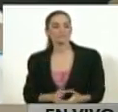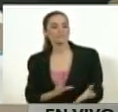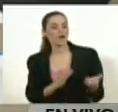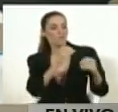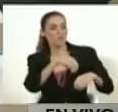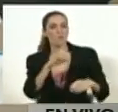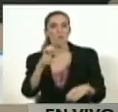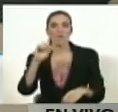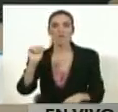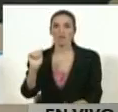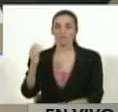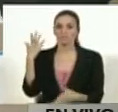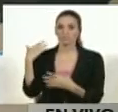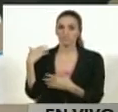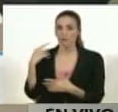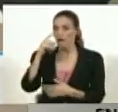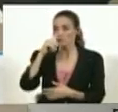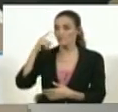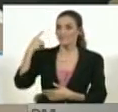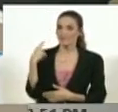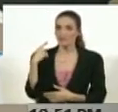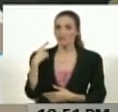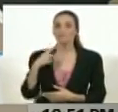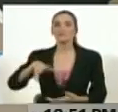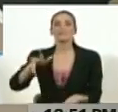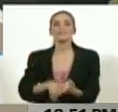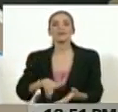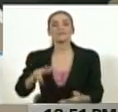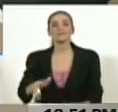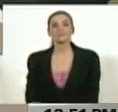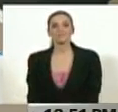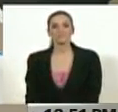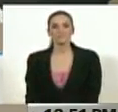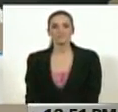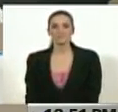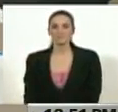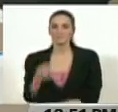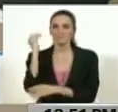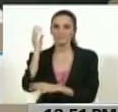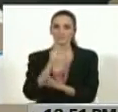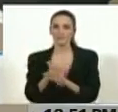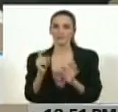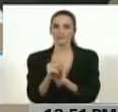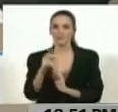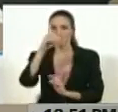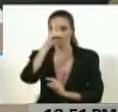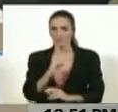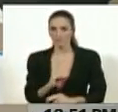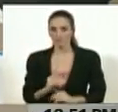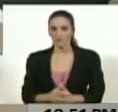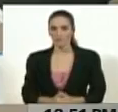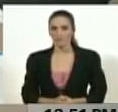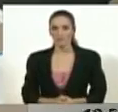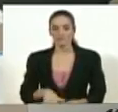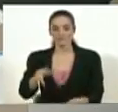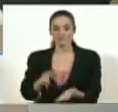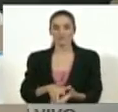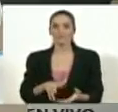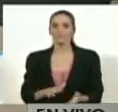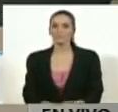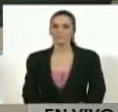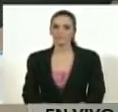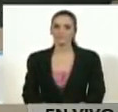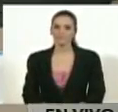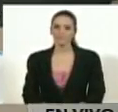loea Y apenas el año pasado se aprobó en esa asamblea general de República Dominicana se aprobó